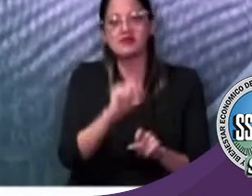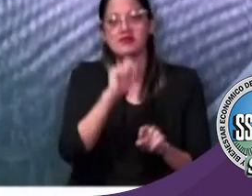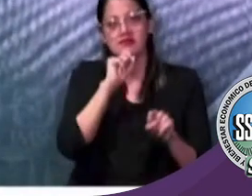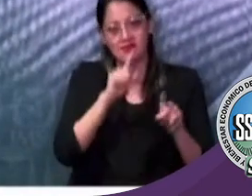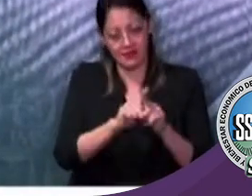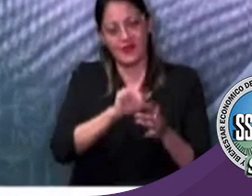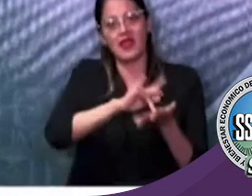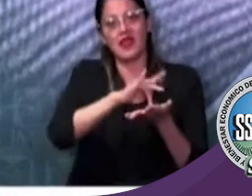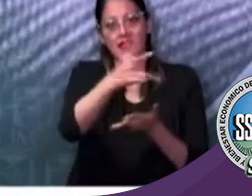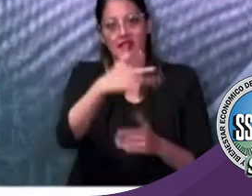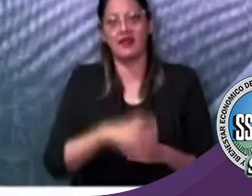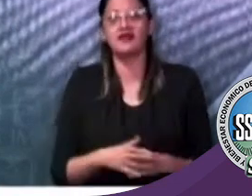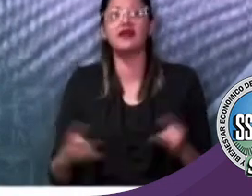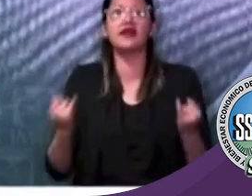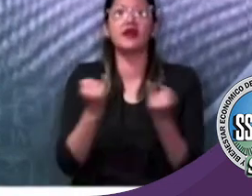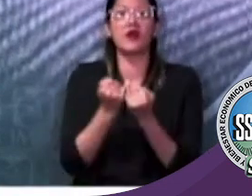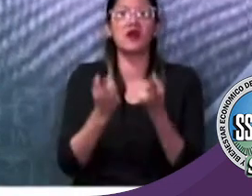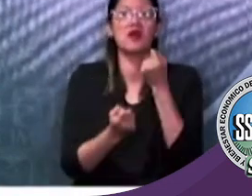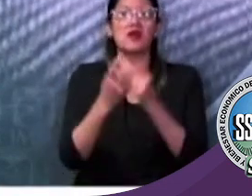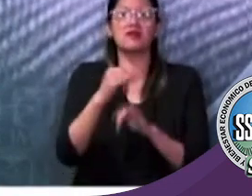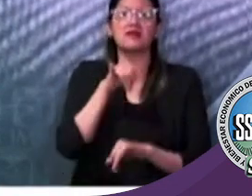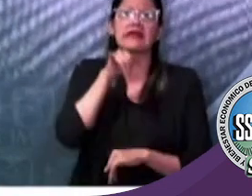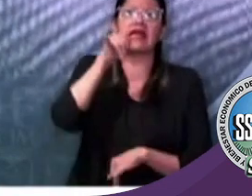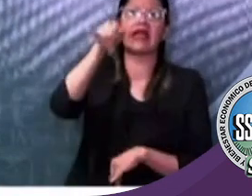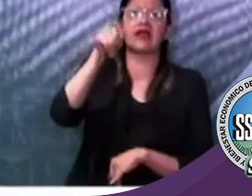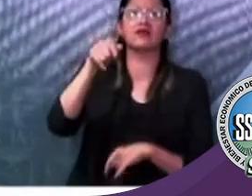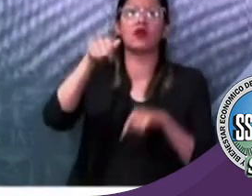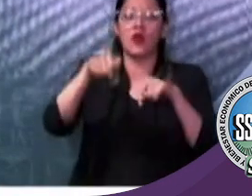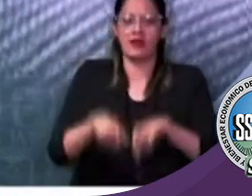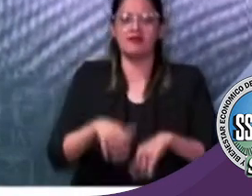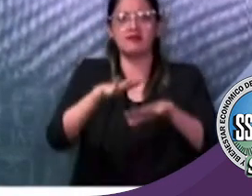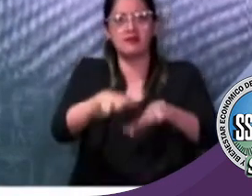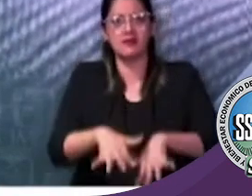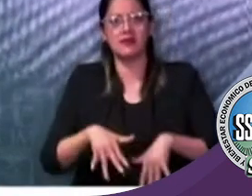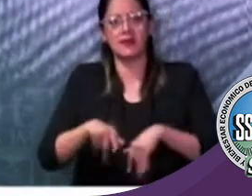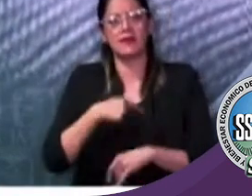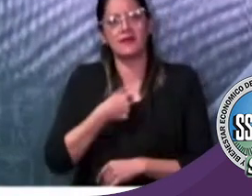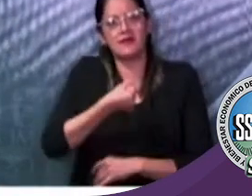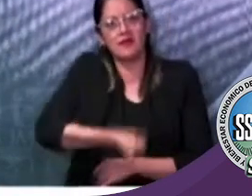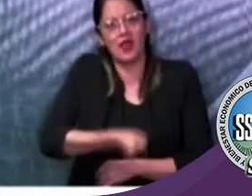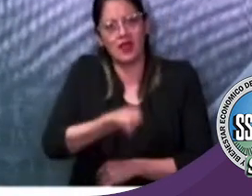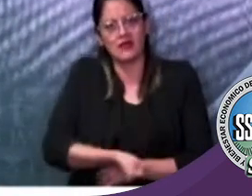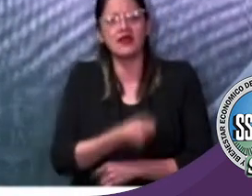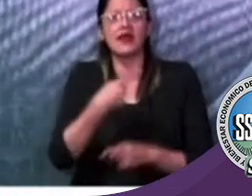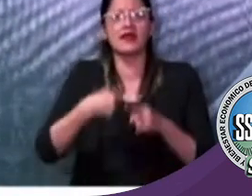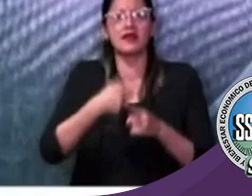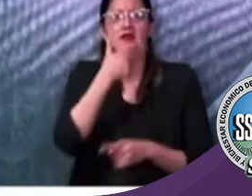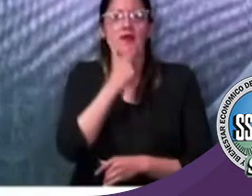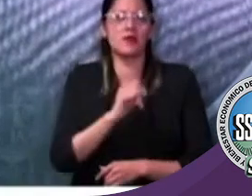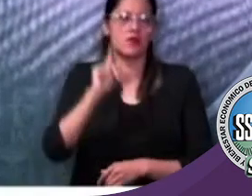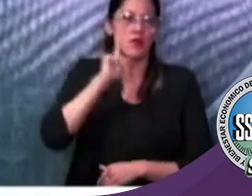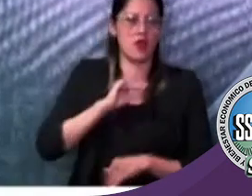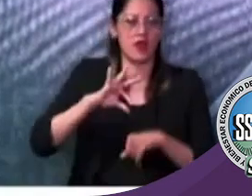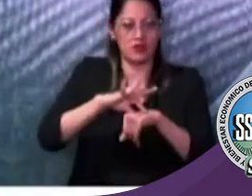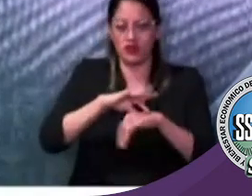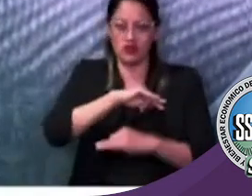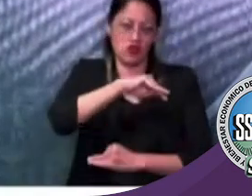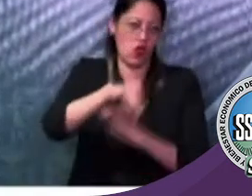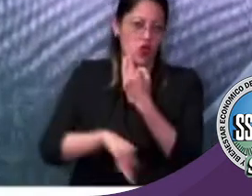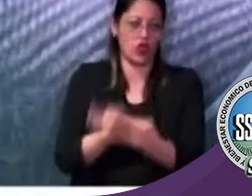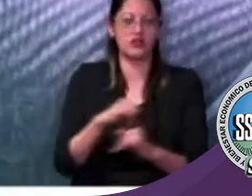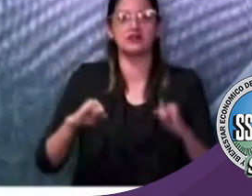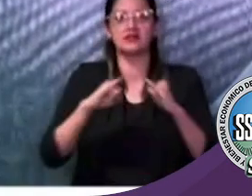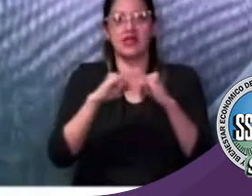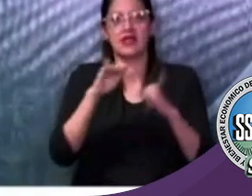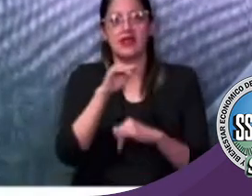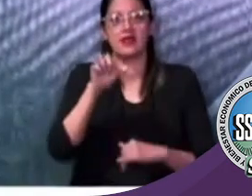obviamente a la distancia y aquí en este recinto, mi saludo a las y los médicos del Instituto Mexicano del